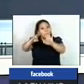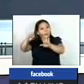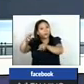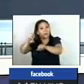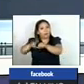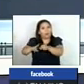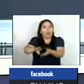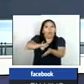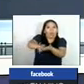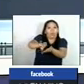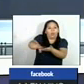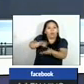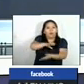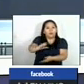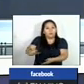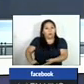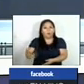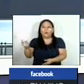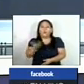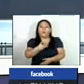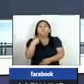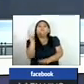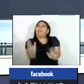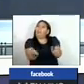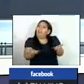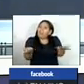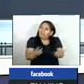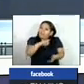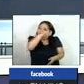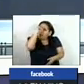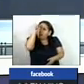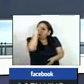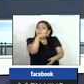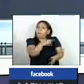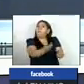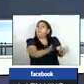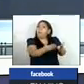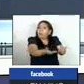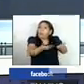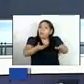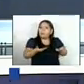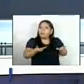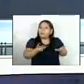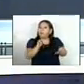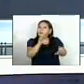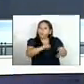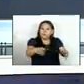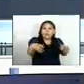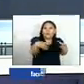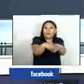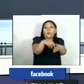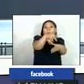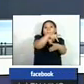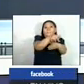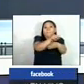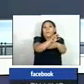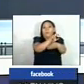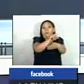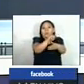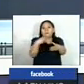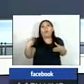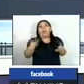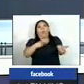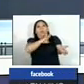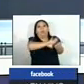Y hasta ahora, pues, los ciudadanos seguimos preguntando qué hace, cuál es el beneficio que recibimos de este gasto de tener representación en el